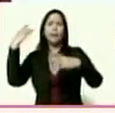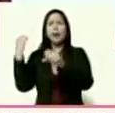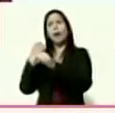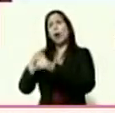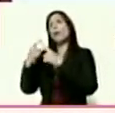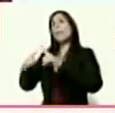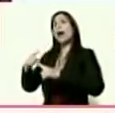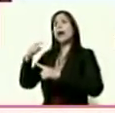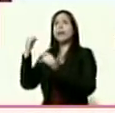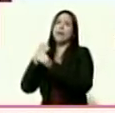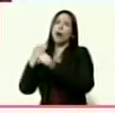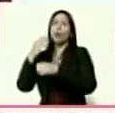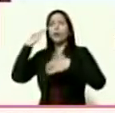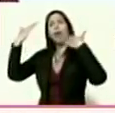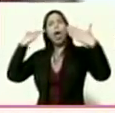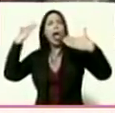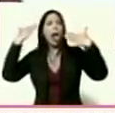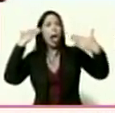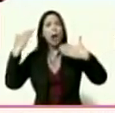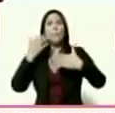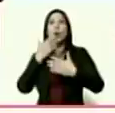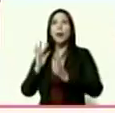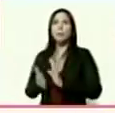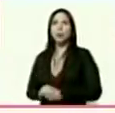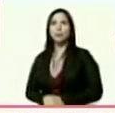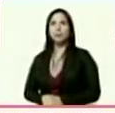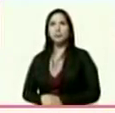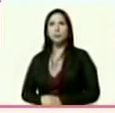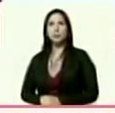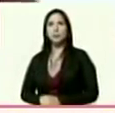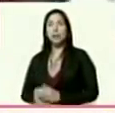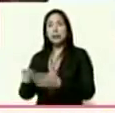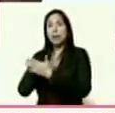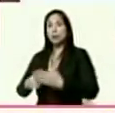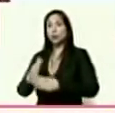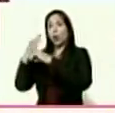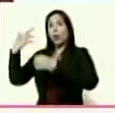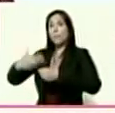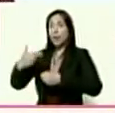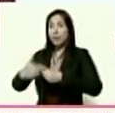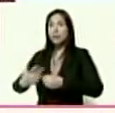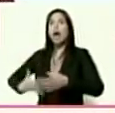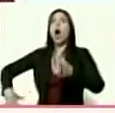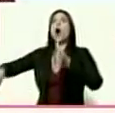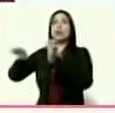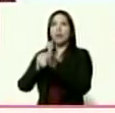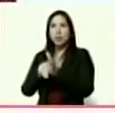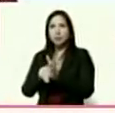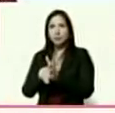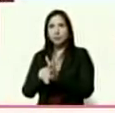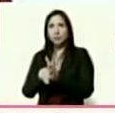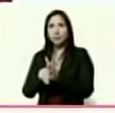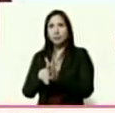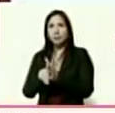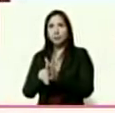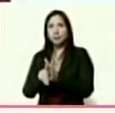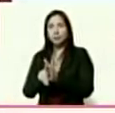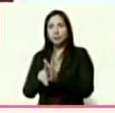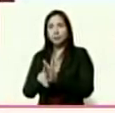saluden. Por ejemplo, si sancionan a PDVSA otra vez, que se vaya, por ejemplo, para